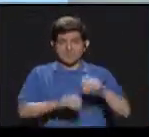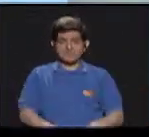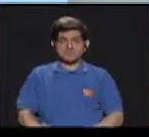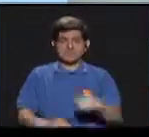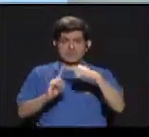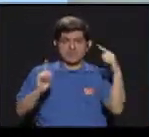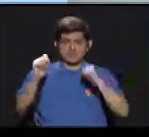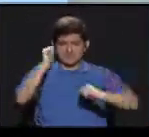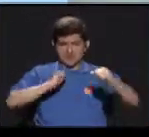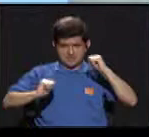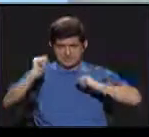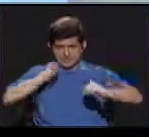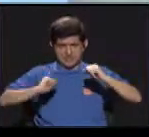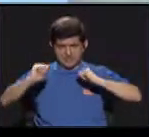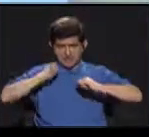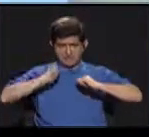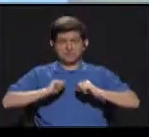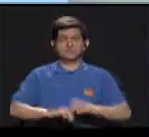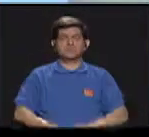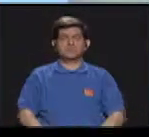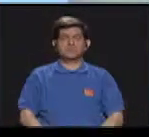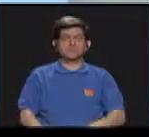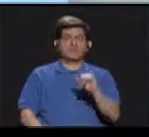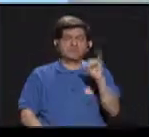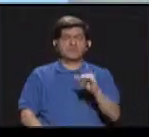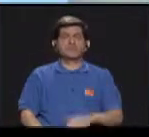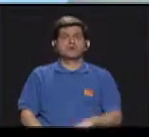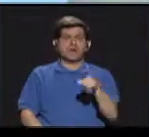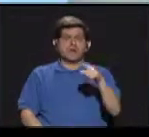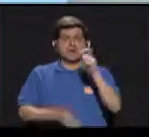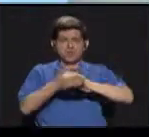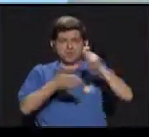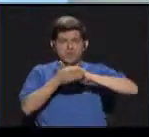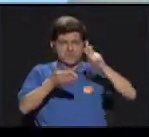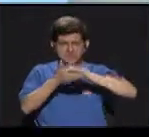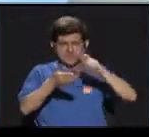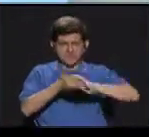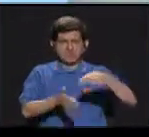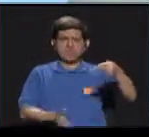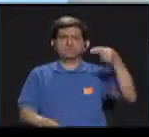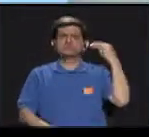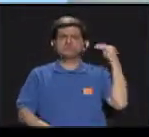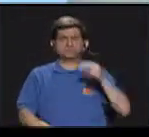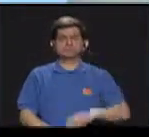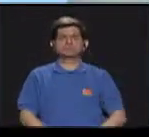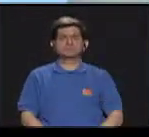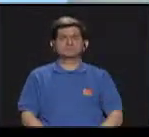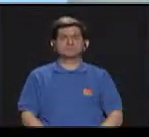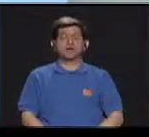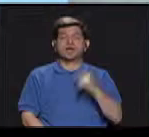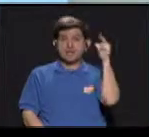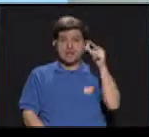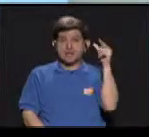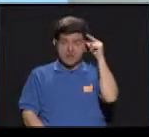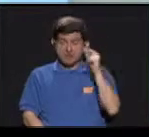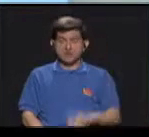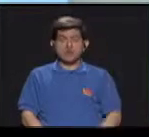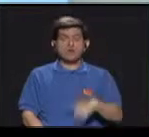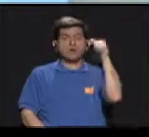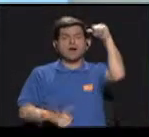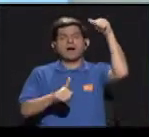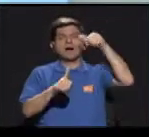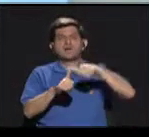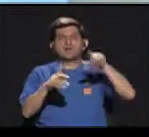no, aportó al cine como actor, pero también como dramaturgo, como creador de historias. Sin duda. Y por supuesto, como actor